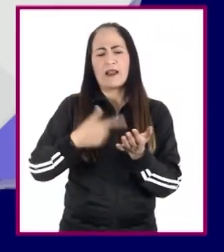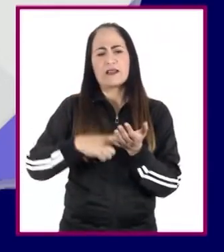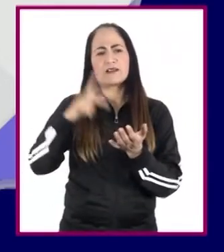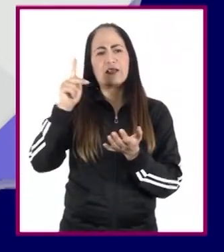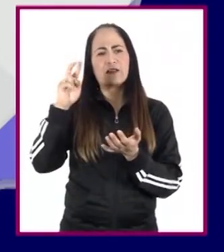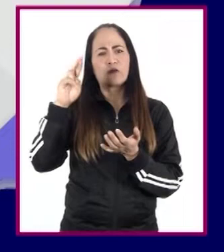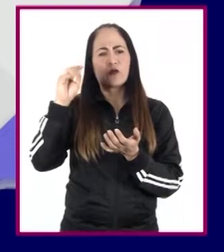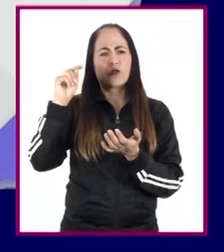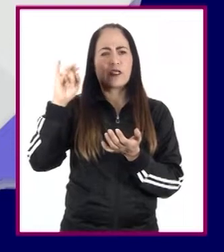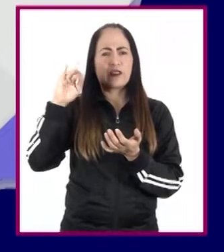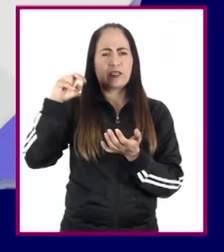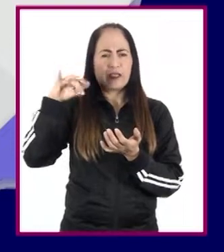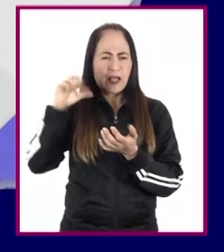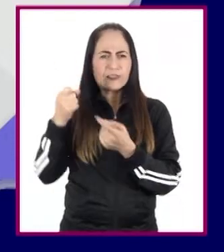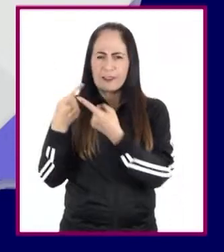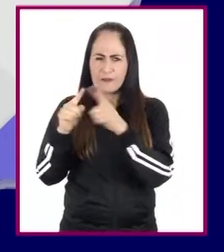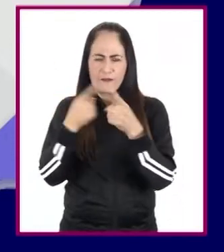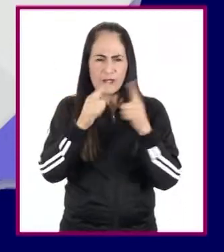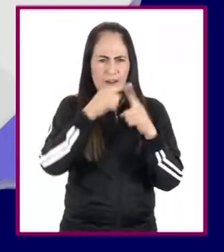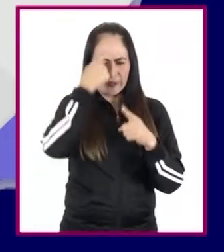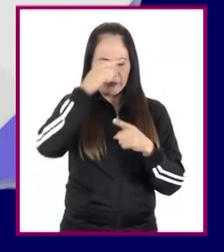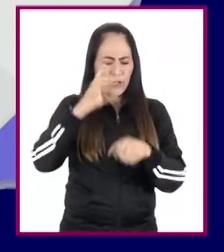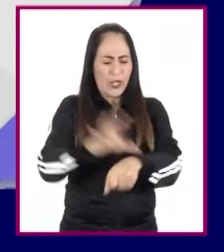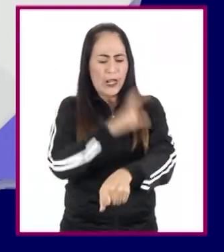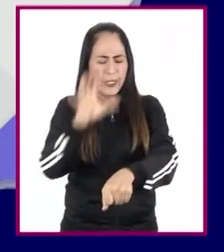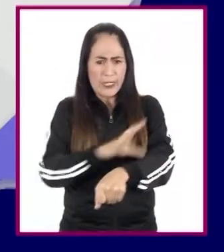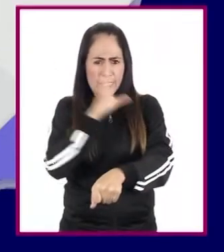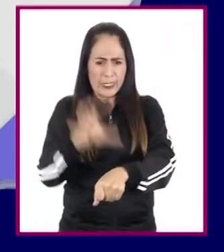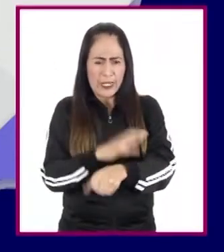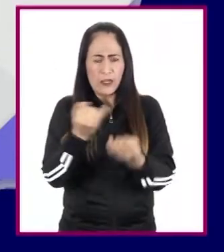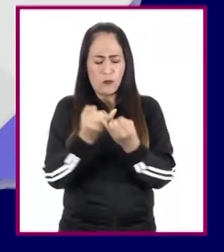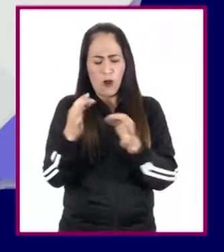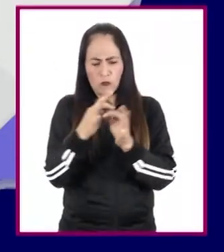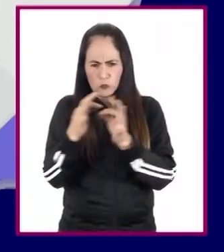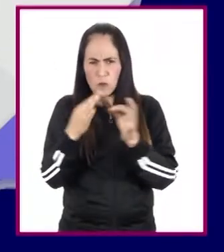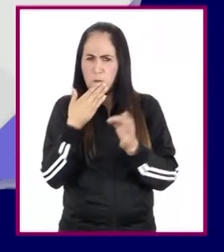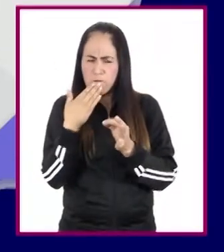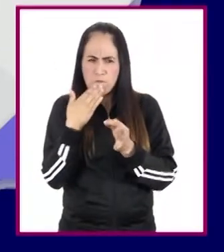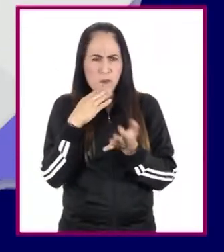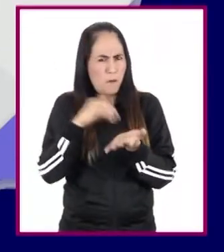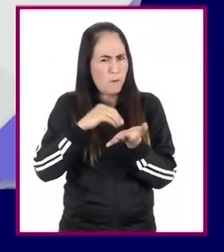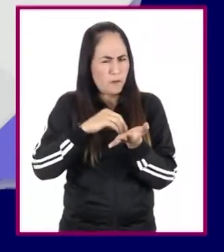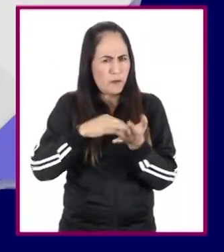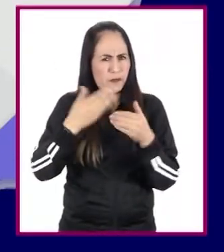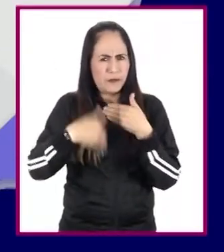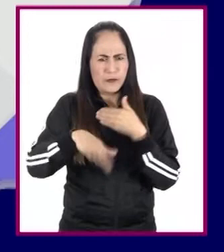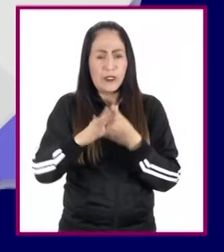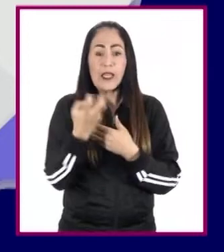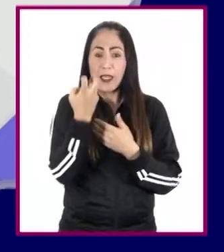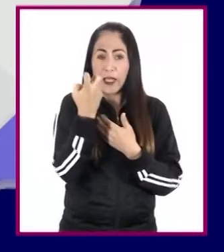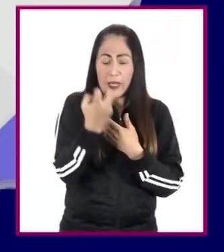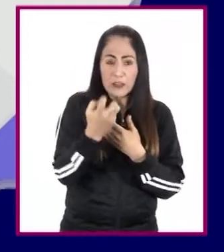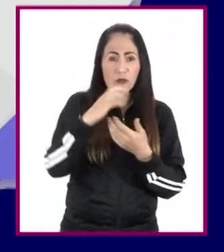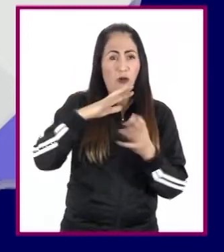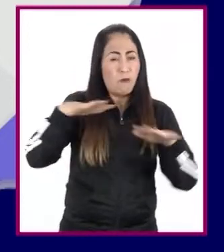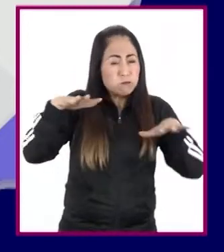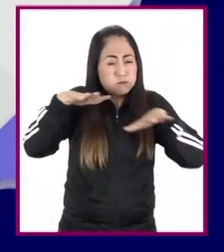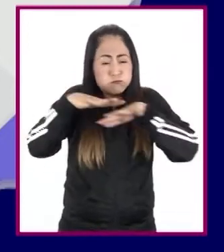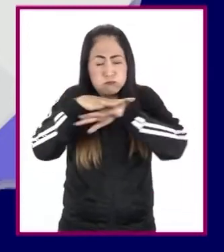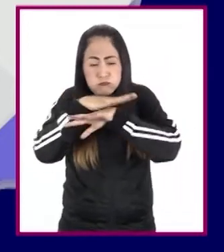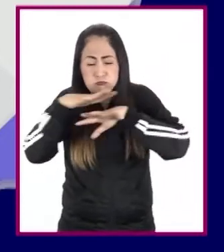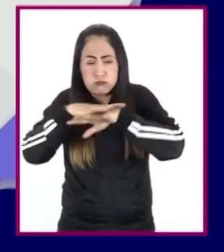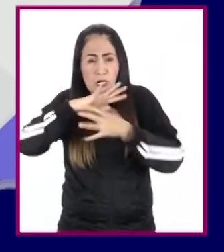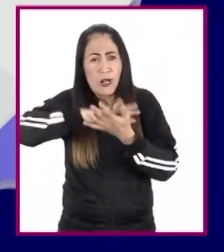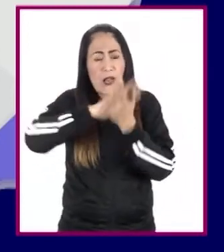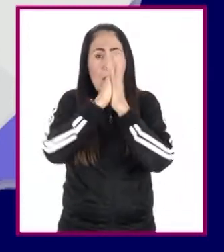proteínas, para la obtención de energía y el mantenimiento celular? Esta transformación es una de las reacciones químicas fundamentales en la